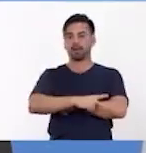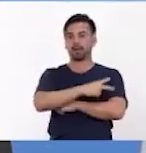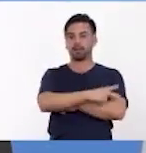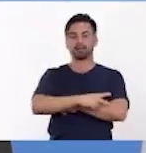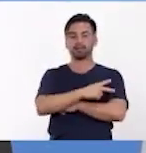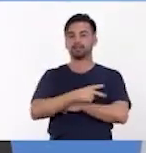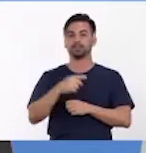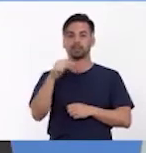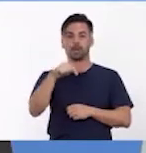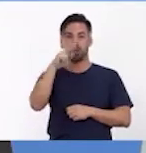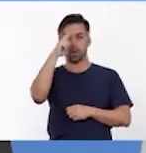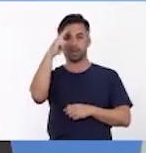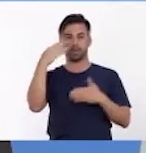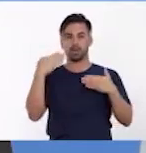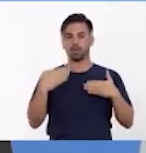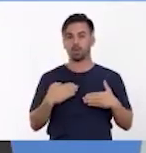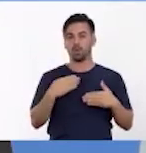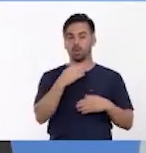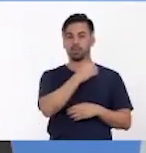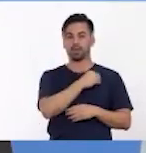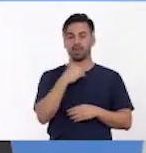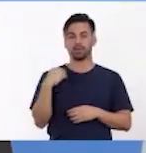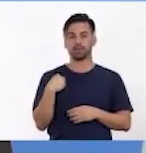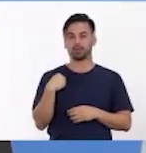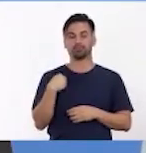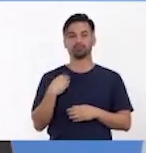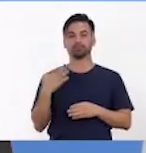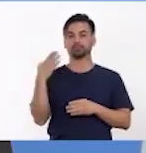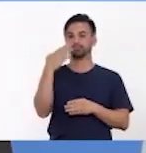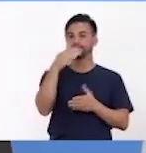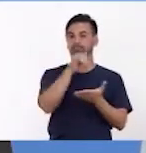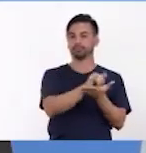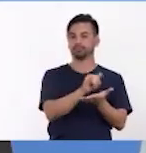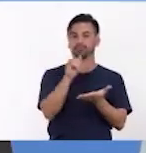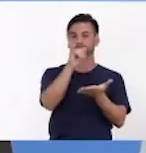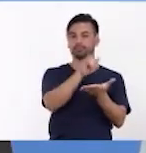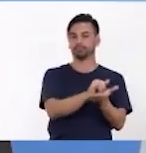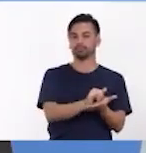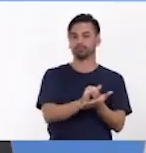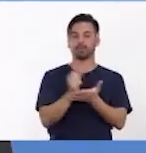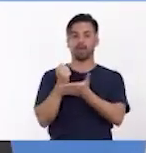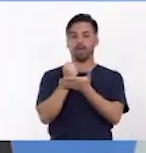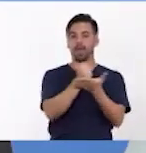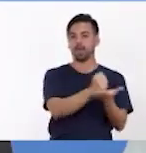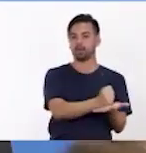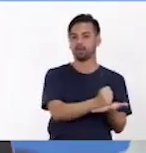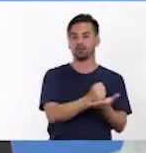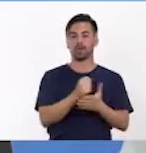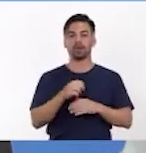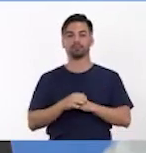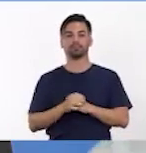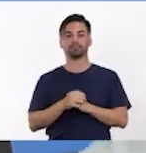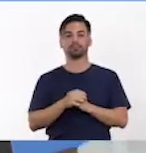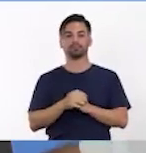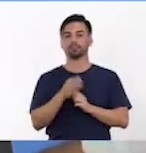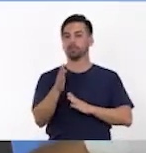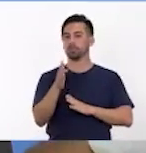Menores y en muchos lugares donde han ido a expresar su solidaridad. Continúan salvando